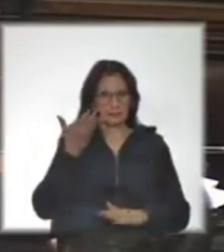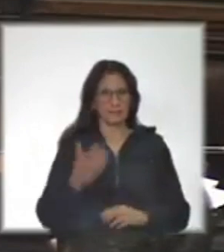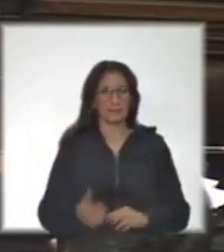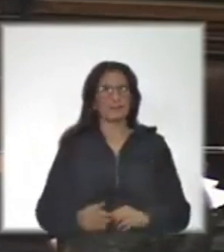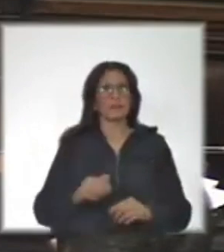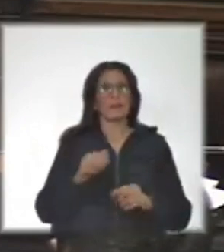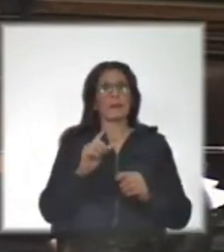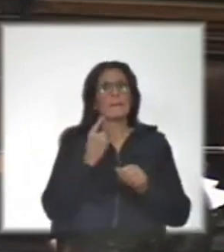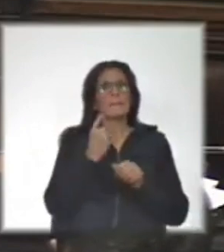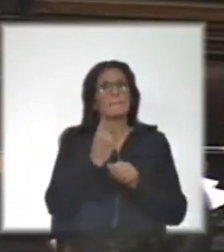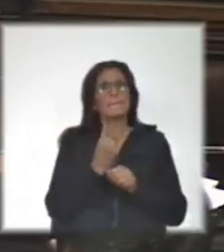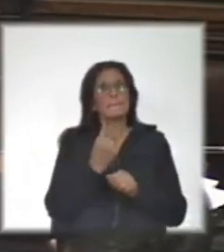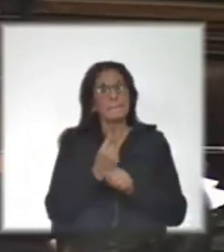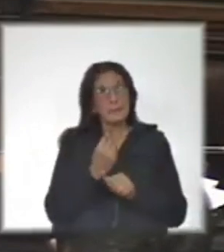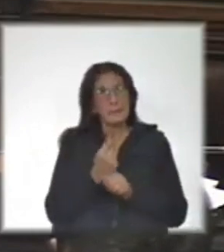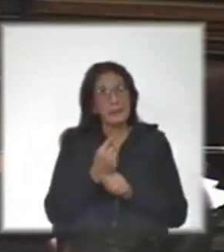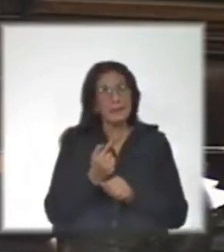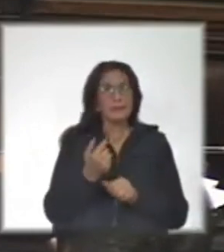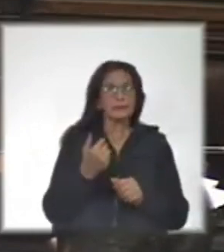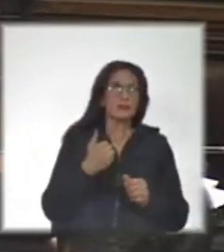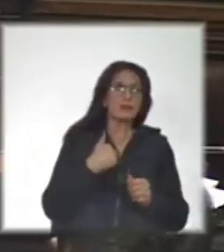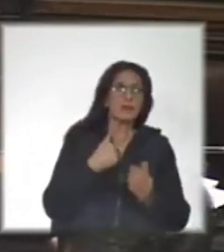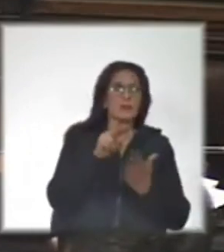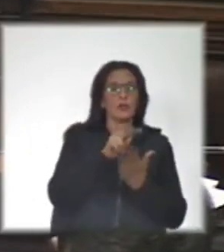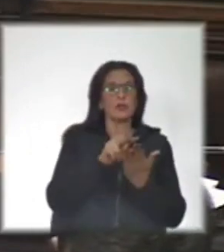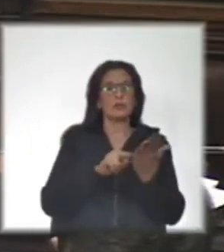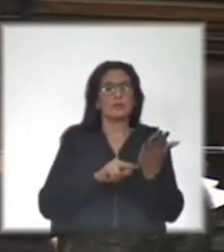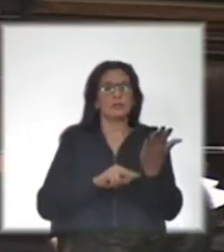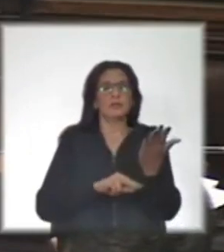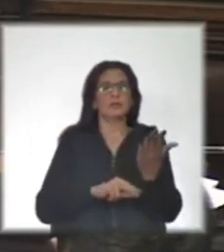Primero, tomándome un atrevimiento, voy a recomendar una lectura.